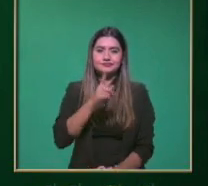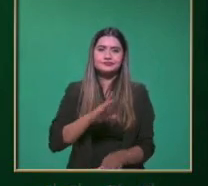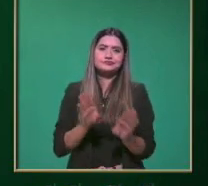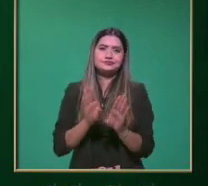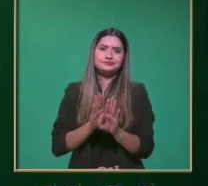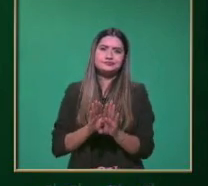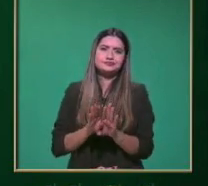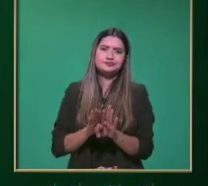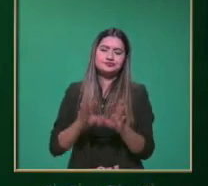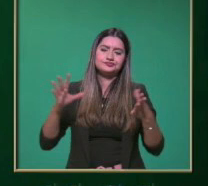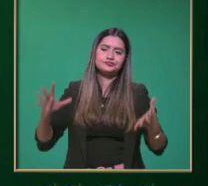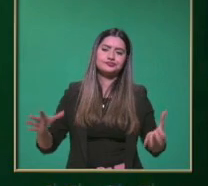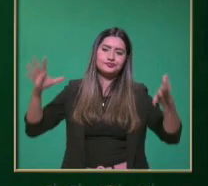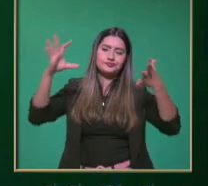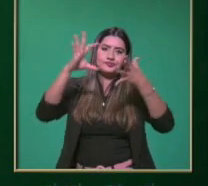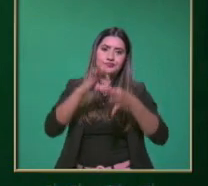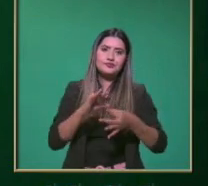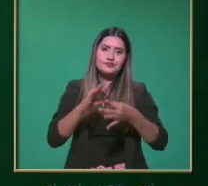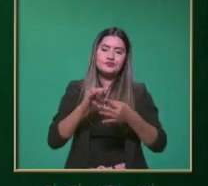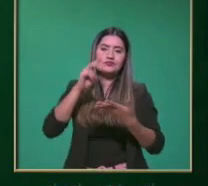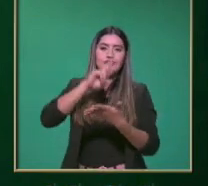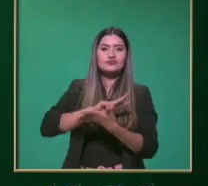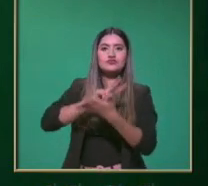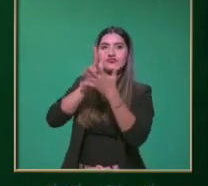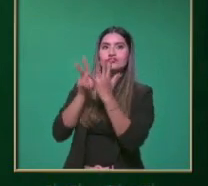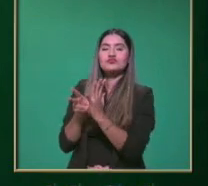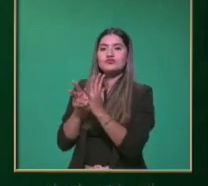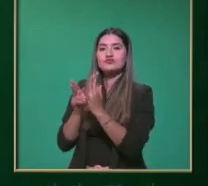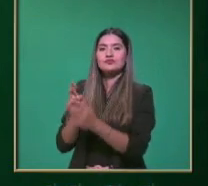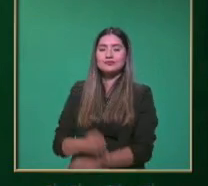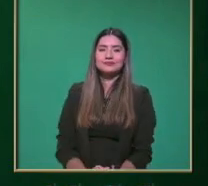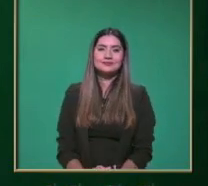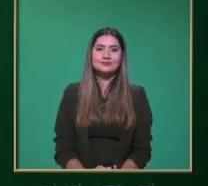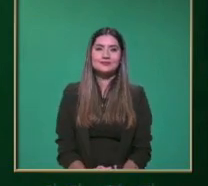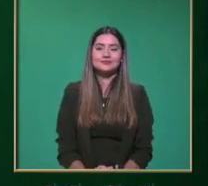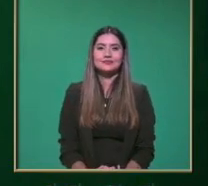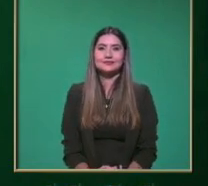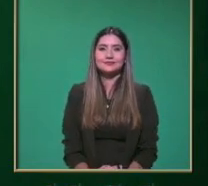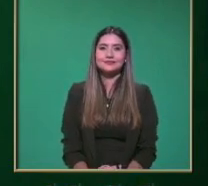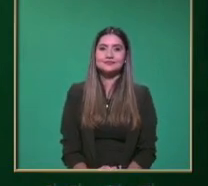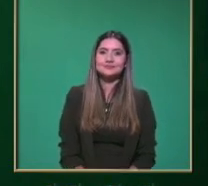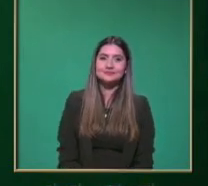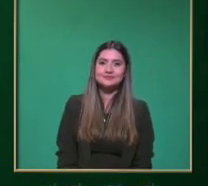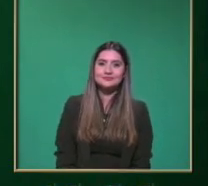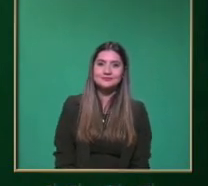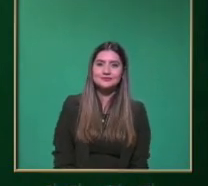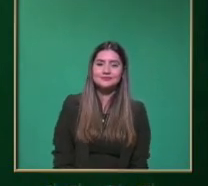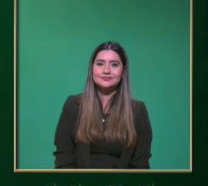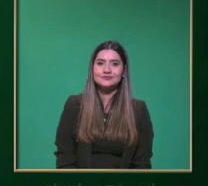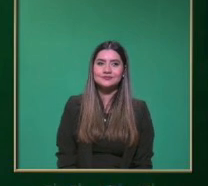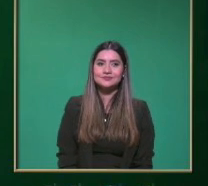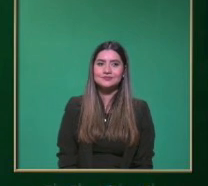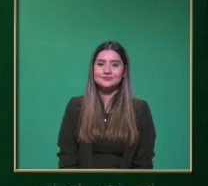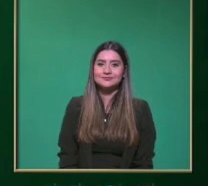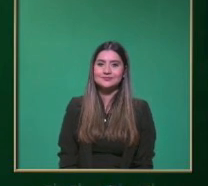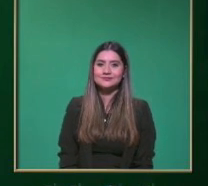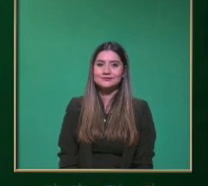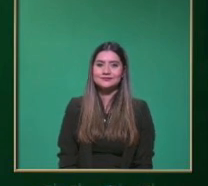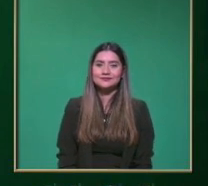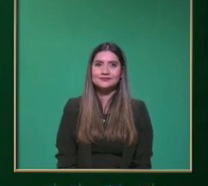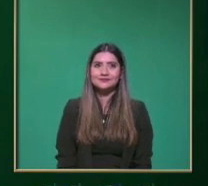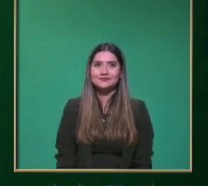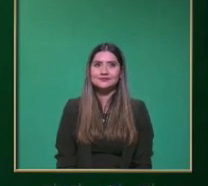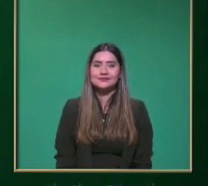escucha esta letra si la juntamos con cada una de las vocales. Y aquí tenemos la letra pú con la A. ¿Cómo